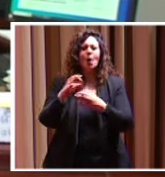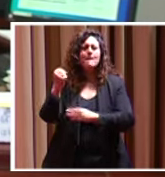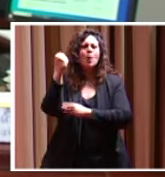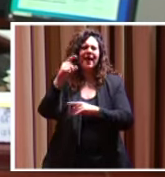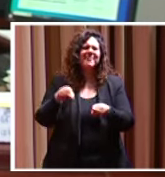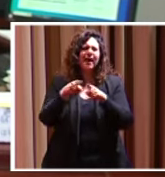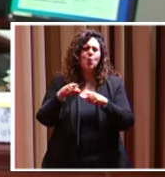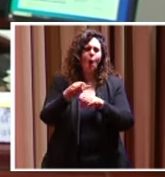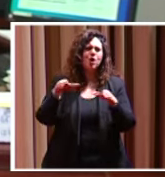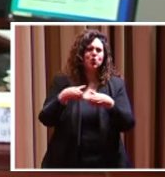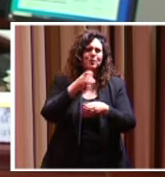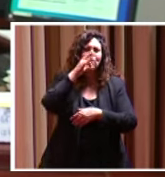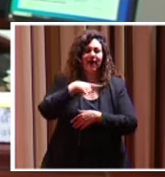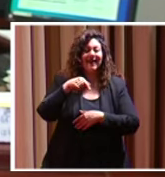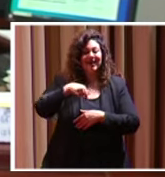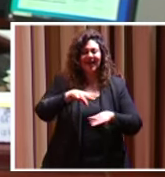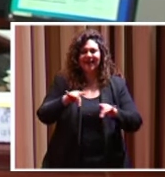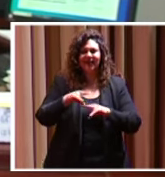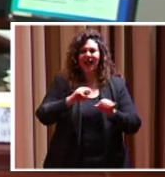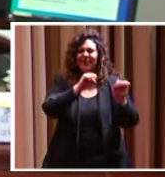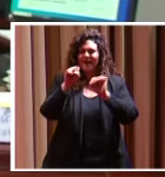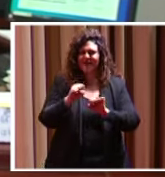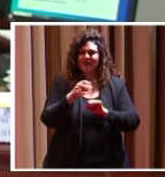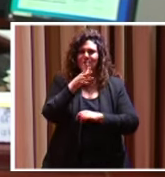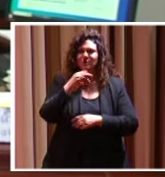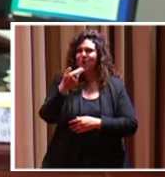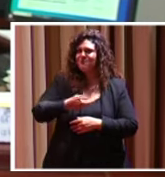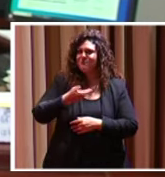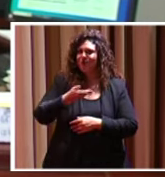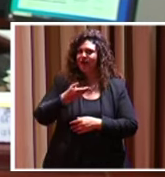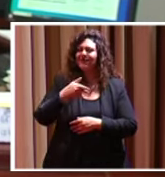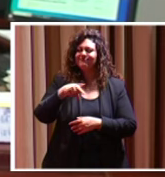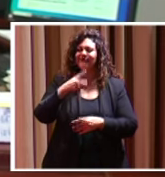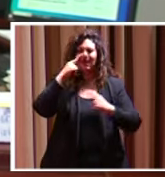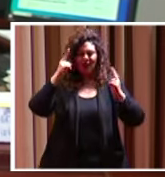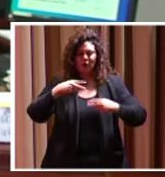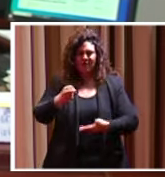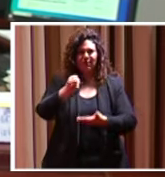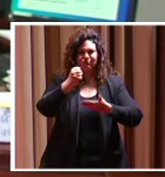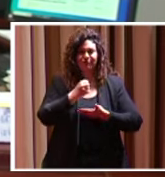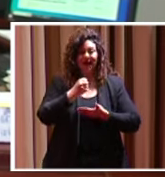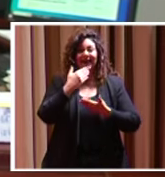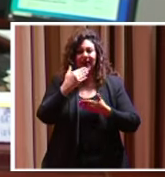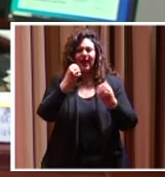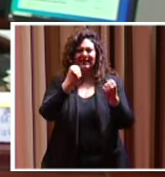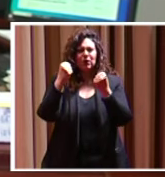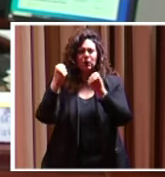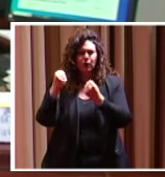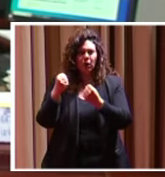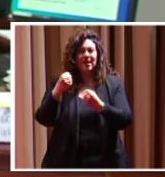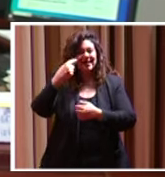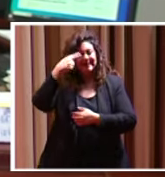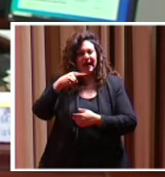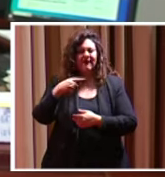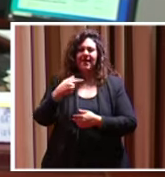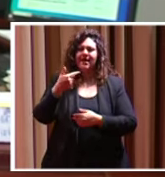en él, y la defensa de esta tierra. Por eso, tiene especial relevancia recibir este reconocimiento de una institución que entiende el necesario